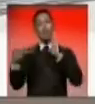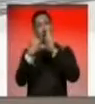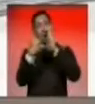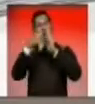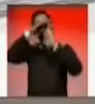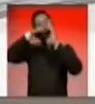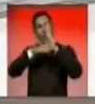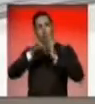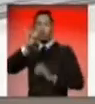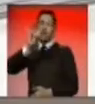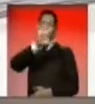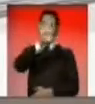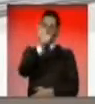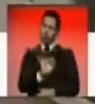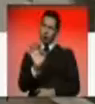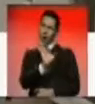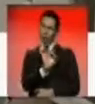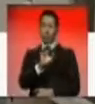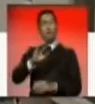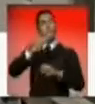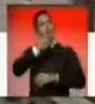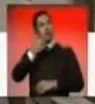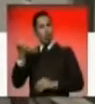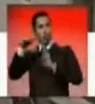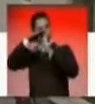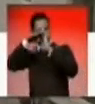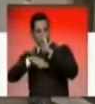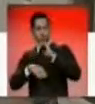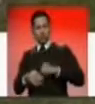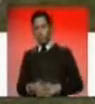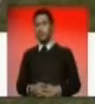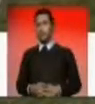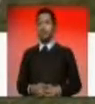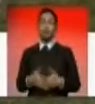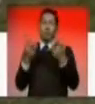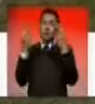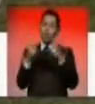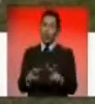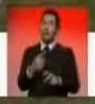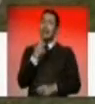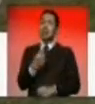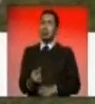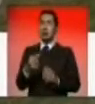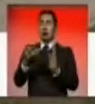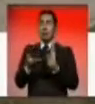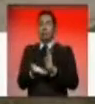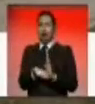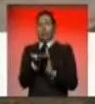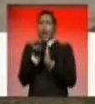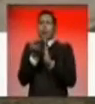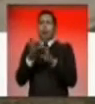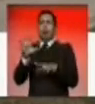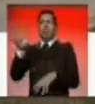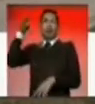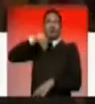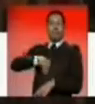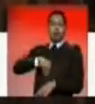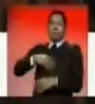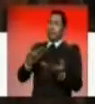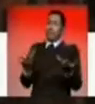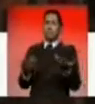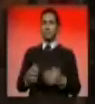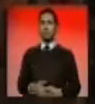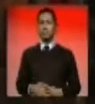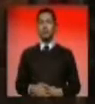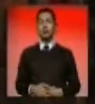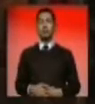al 75%, que es la cifra que fija el proyecto, por lo que se considera una ganancia ilegítima al vender un inmueble. Puede ser